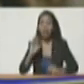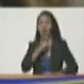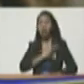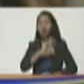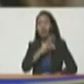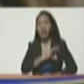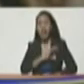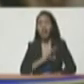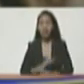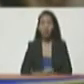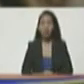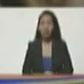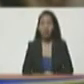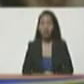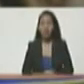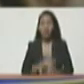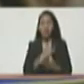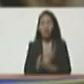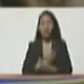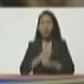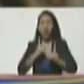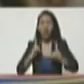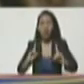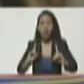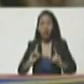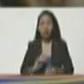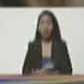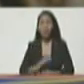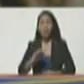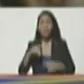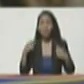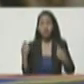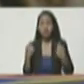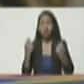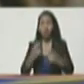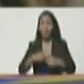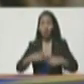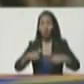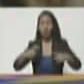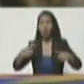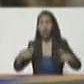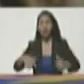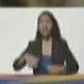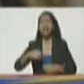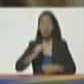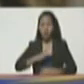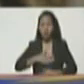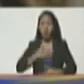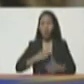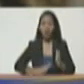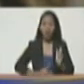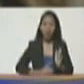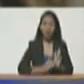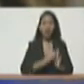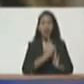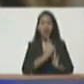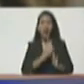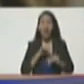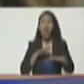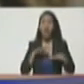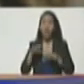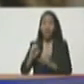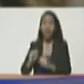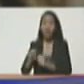socialista, democrática, próspera y sostenible es lo que el imperialismo